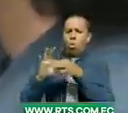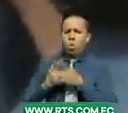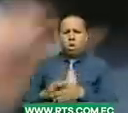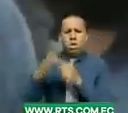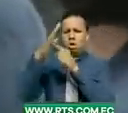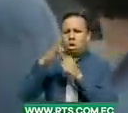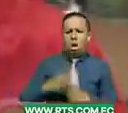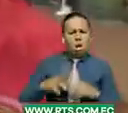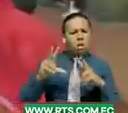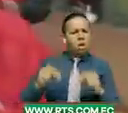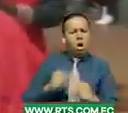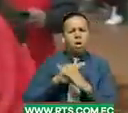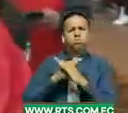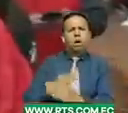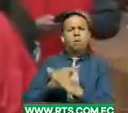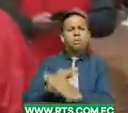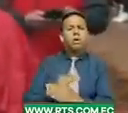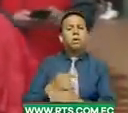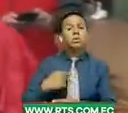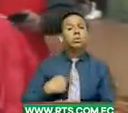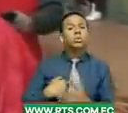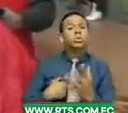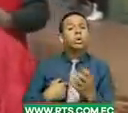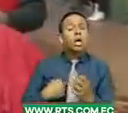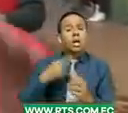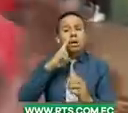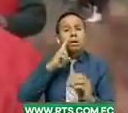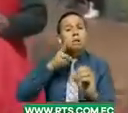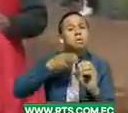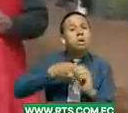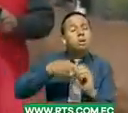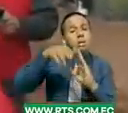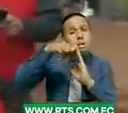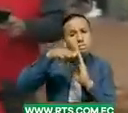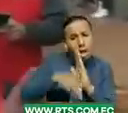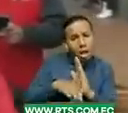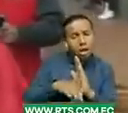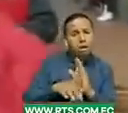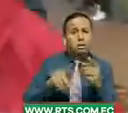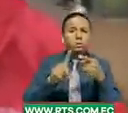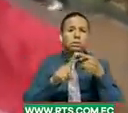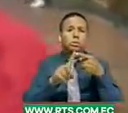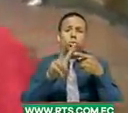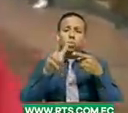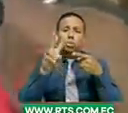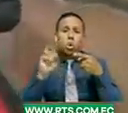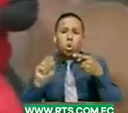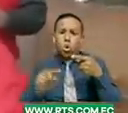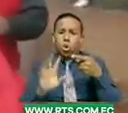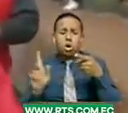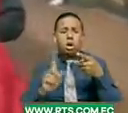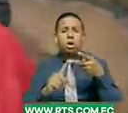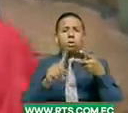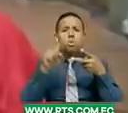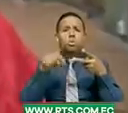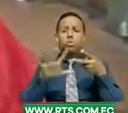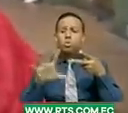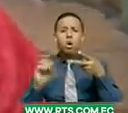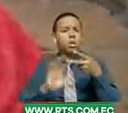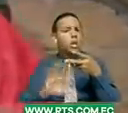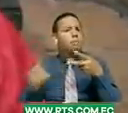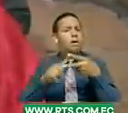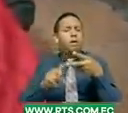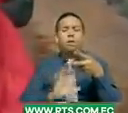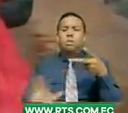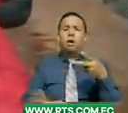Queremos ya que se congele el precio de $2 la gasolina y $1.50 lo que es el diésel. También queremos ya que